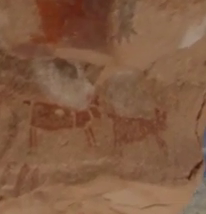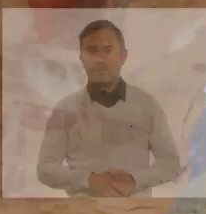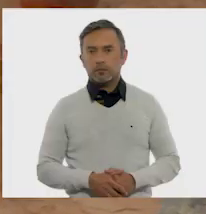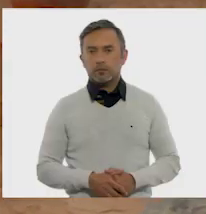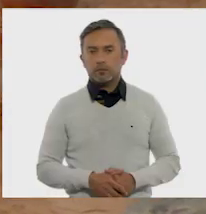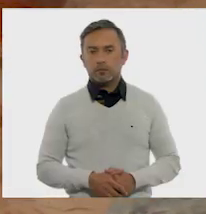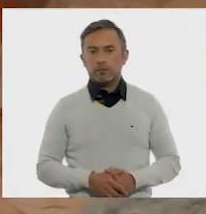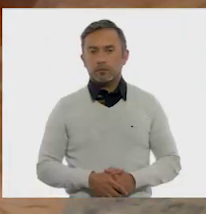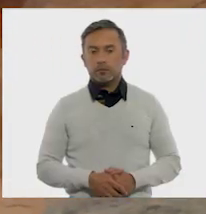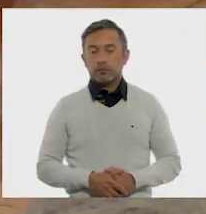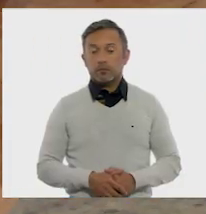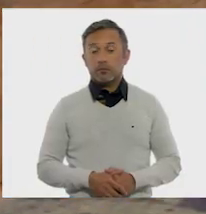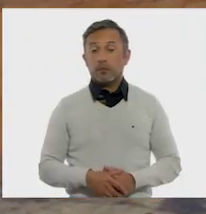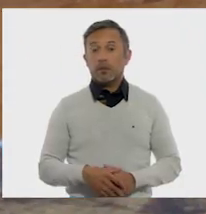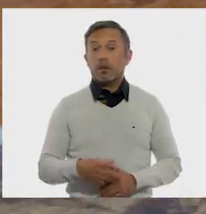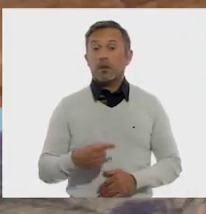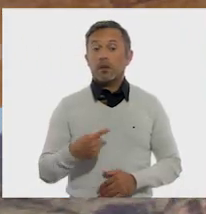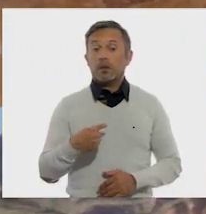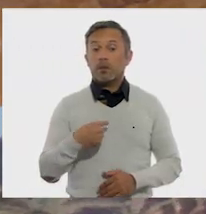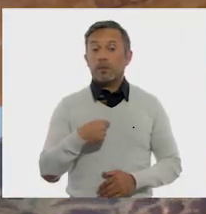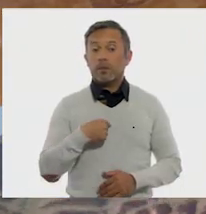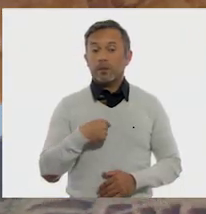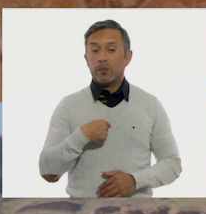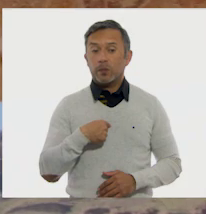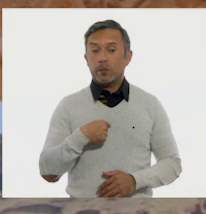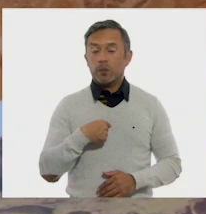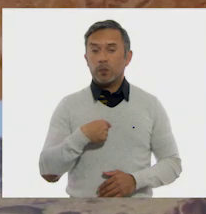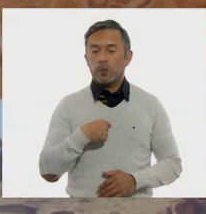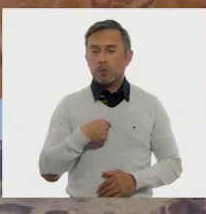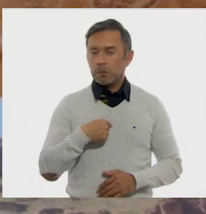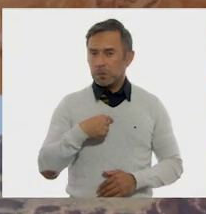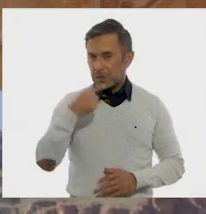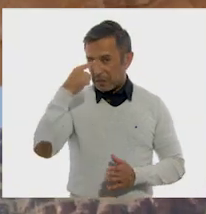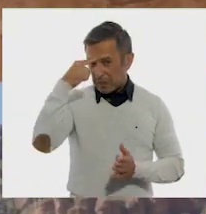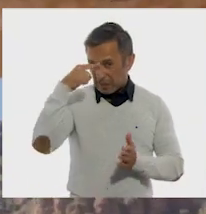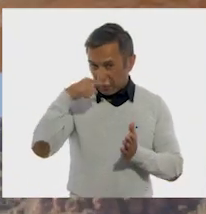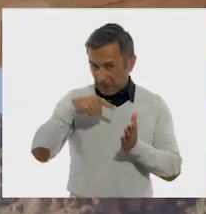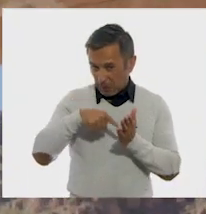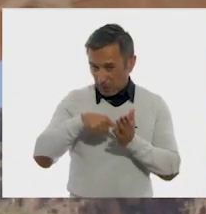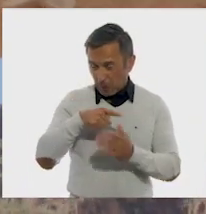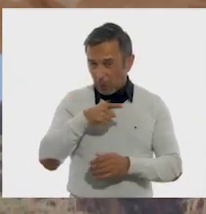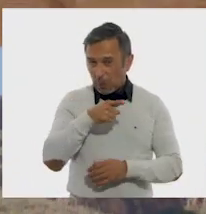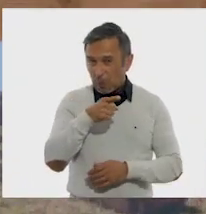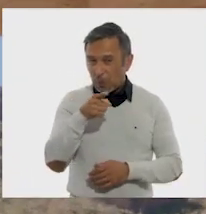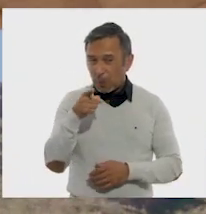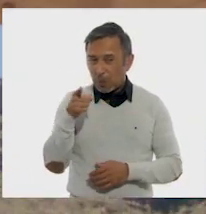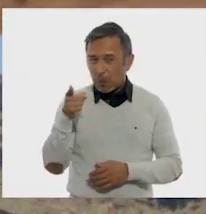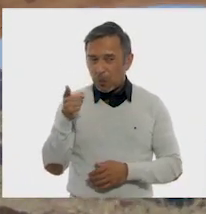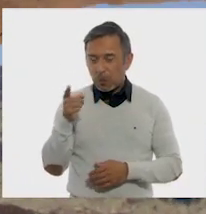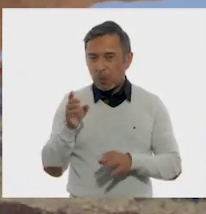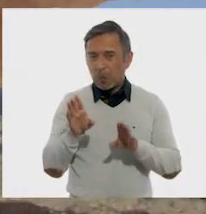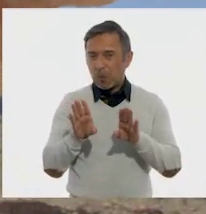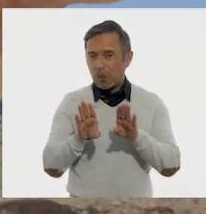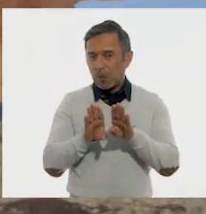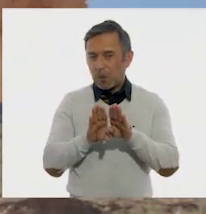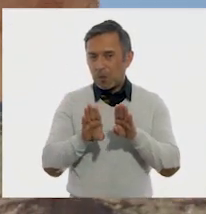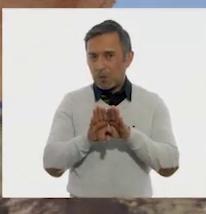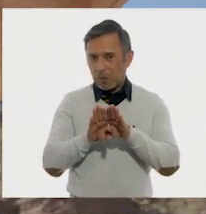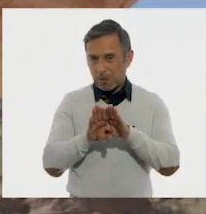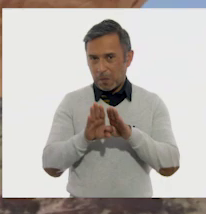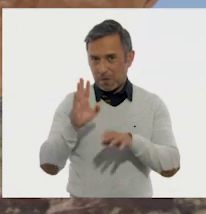Yo me imaginé que podían haber usado andamio de las